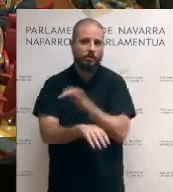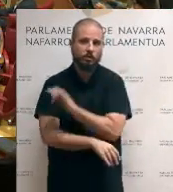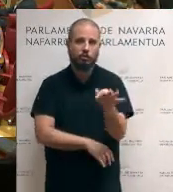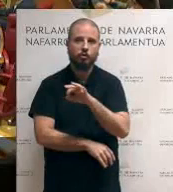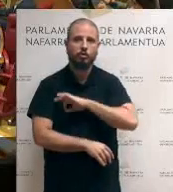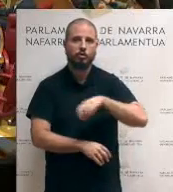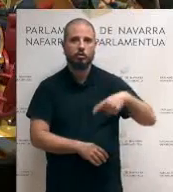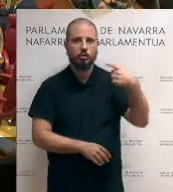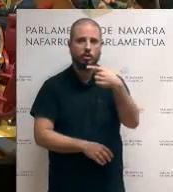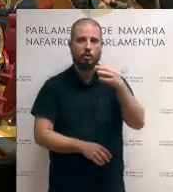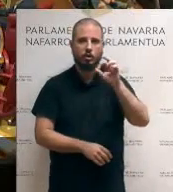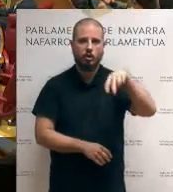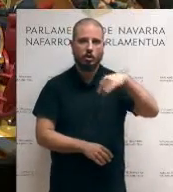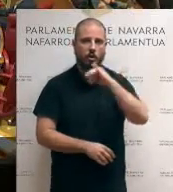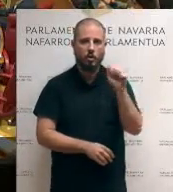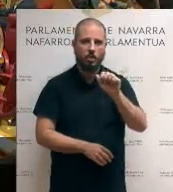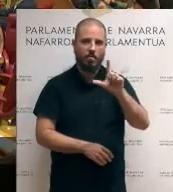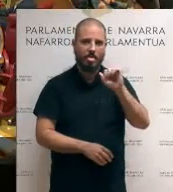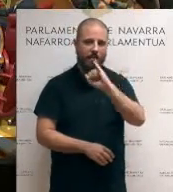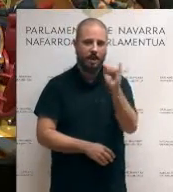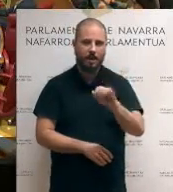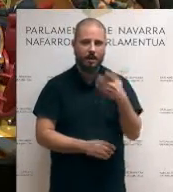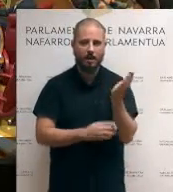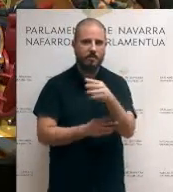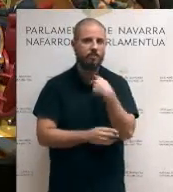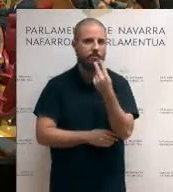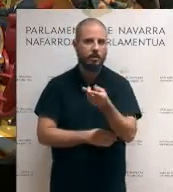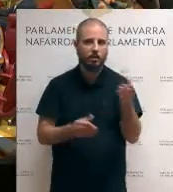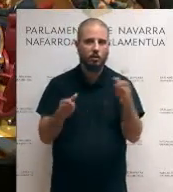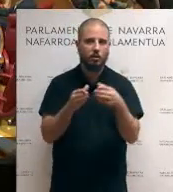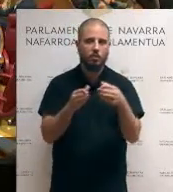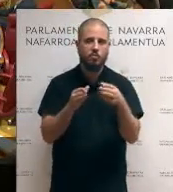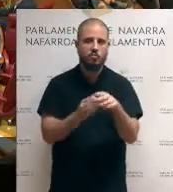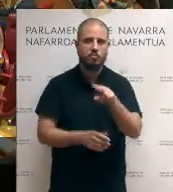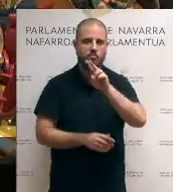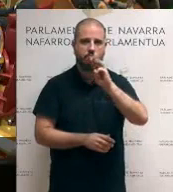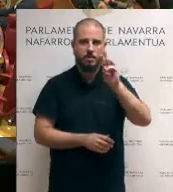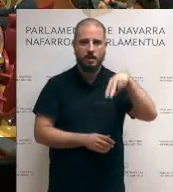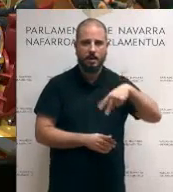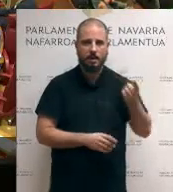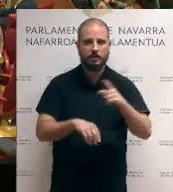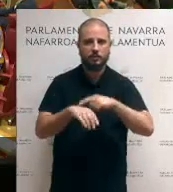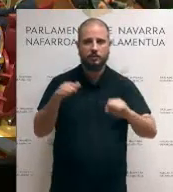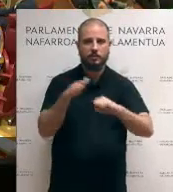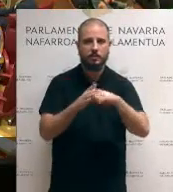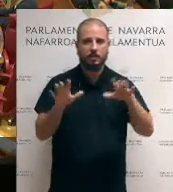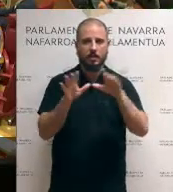Felipe, portavoz del Grupo Parlamentario de Unión del Pueblo Navarro, por un espacio máximo de 10 minutos.